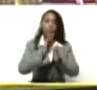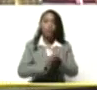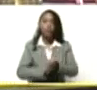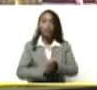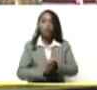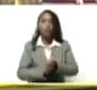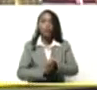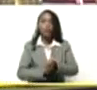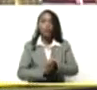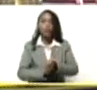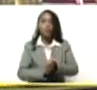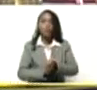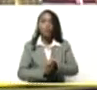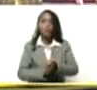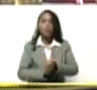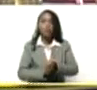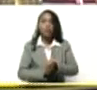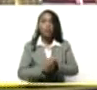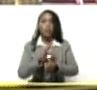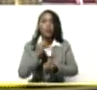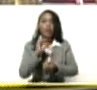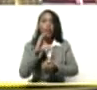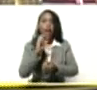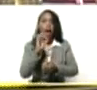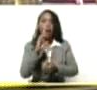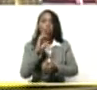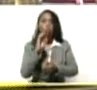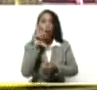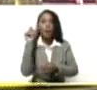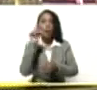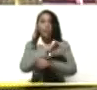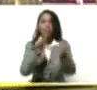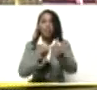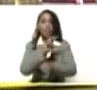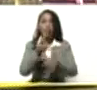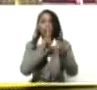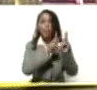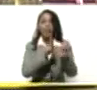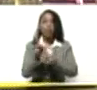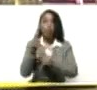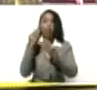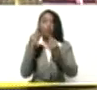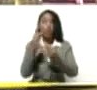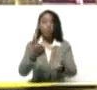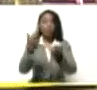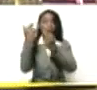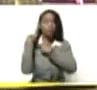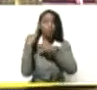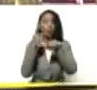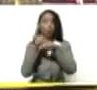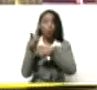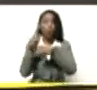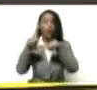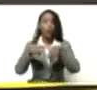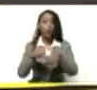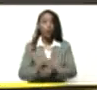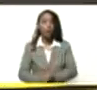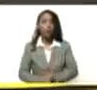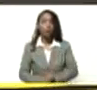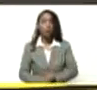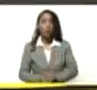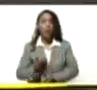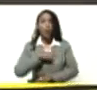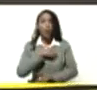Ricardo Menéndez, tú eres vicepresidente de planificación, tienes mucha responsabilidad en esto.